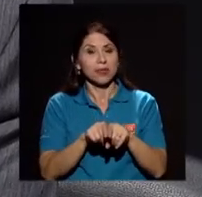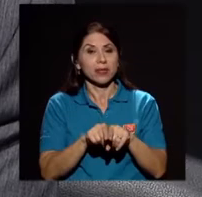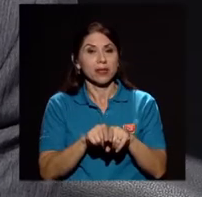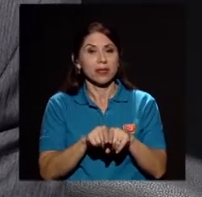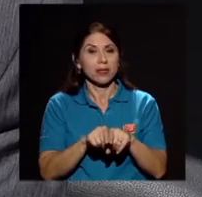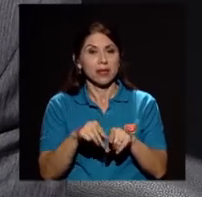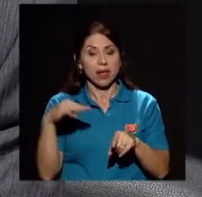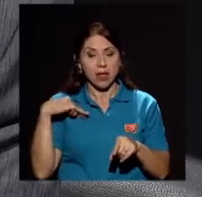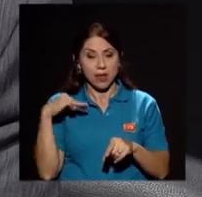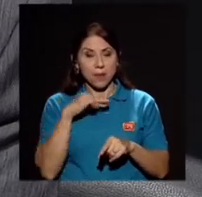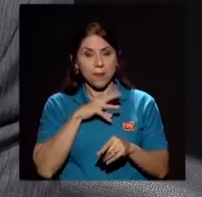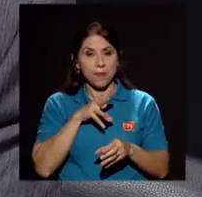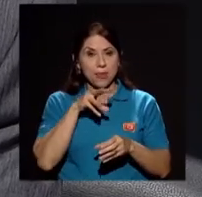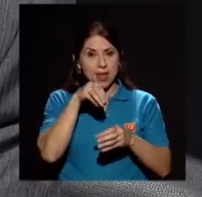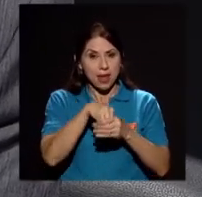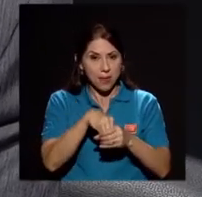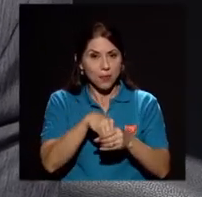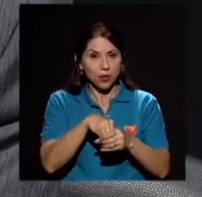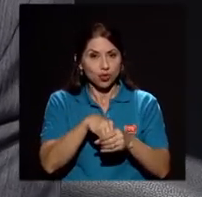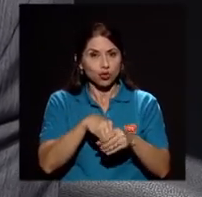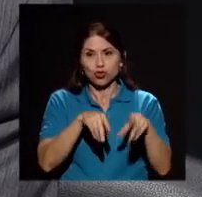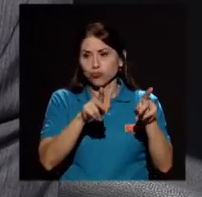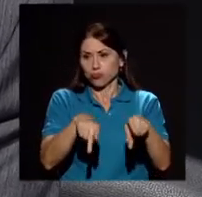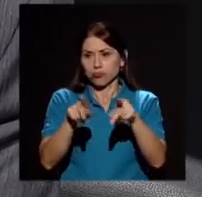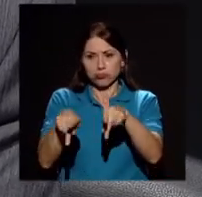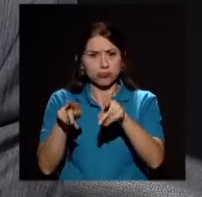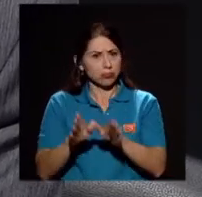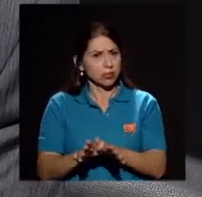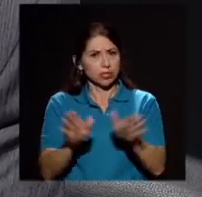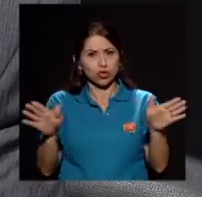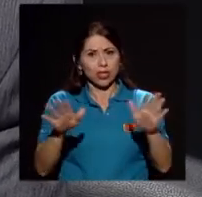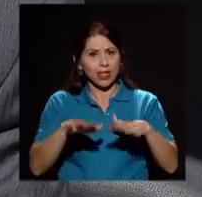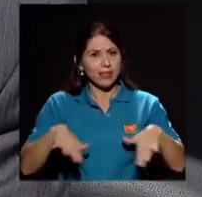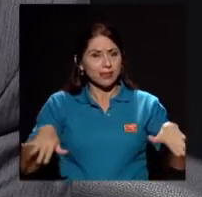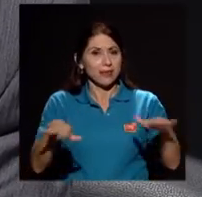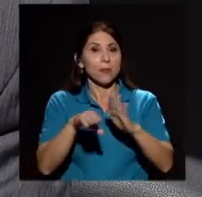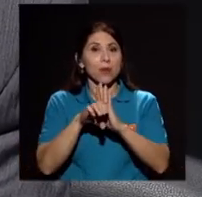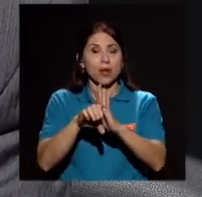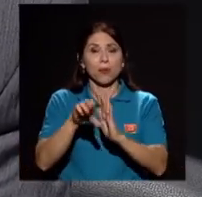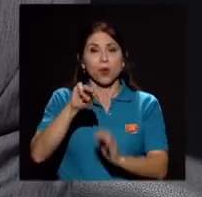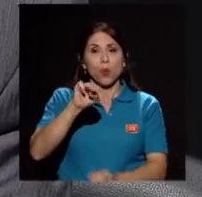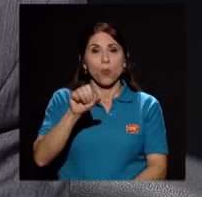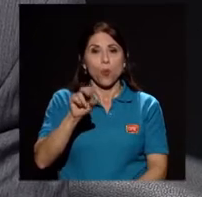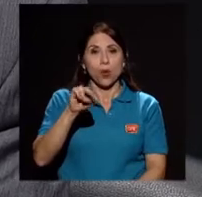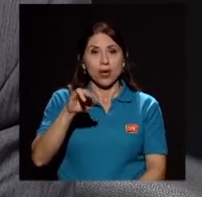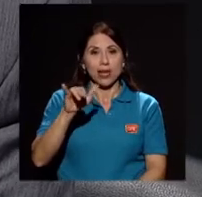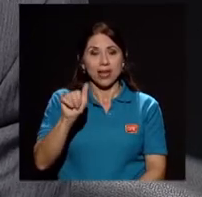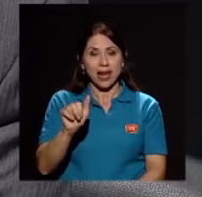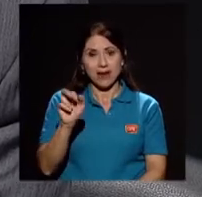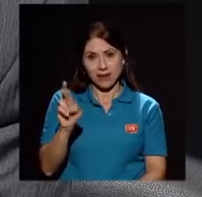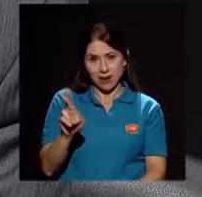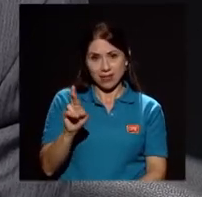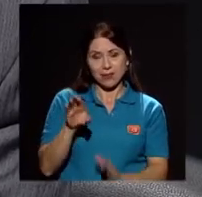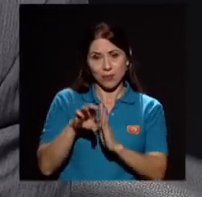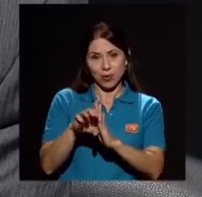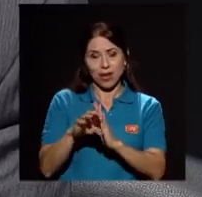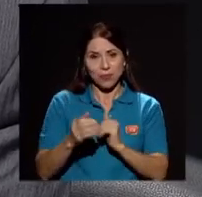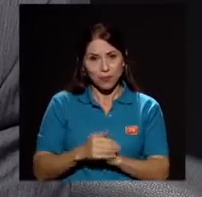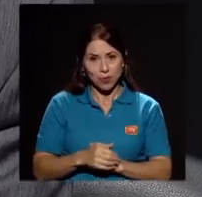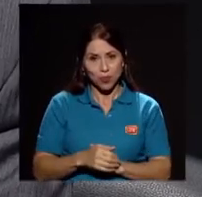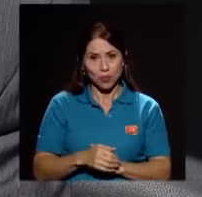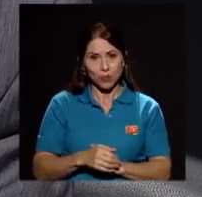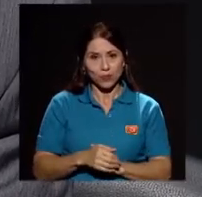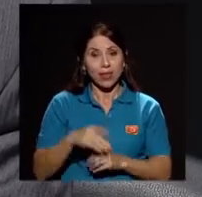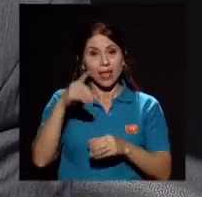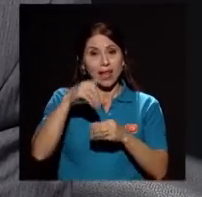miembros de la sociedad civil como manny caja ya por ejemplo la aguda